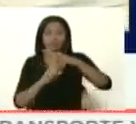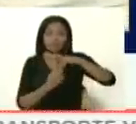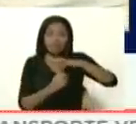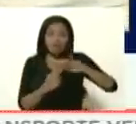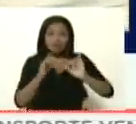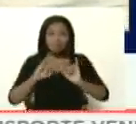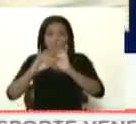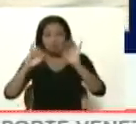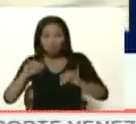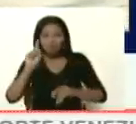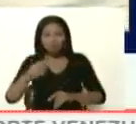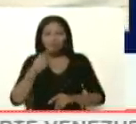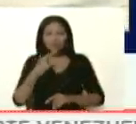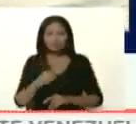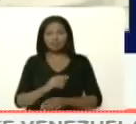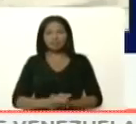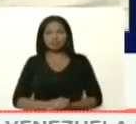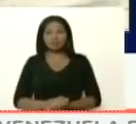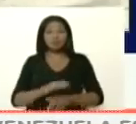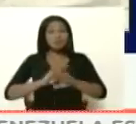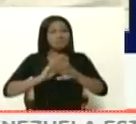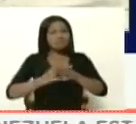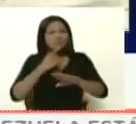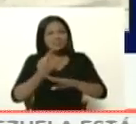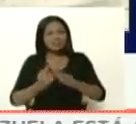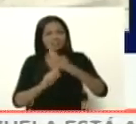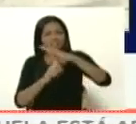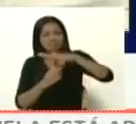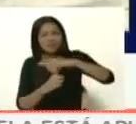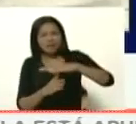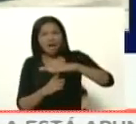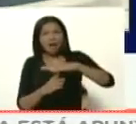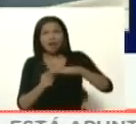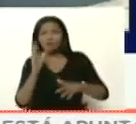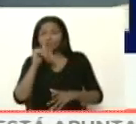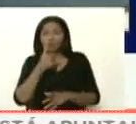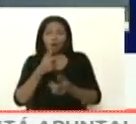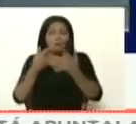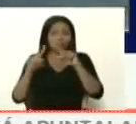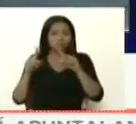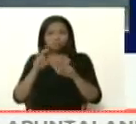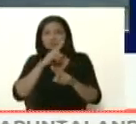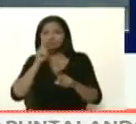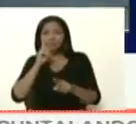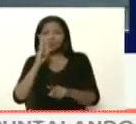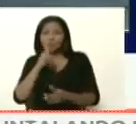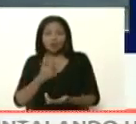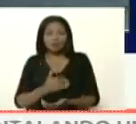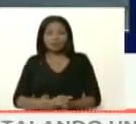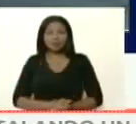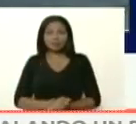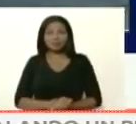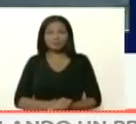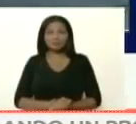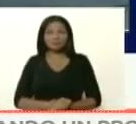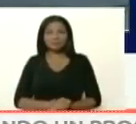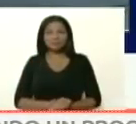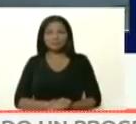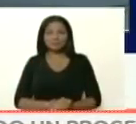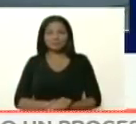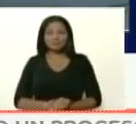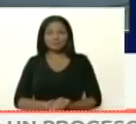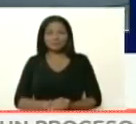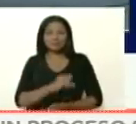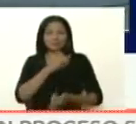así. No sé por qué se llama el terminal La Zorra y no tiene otro nombre más agradable. Terminal